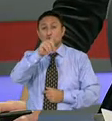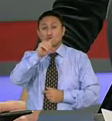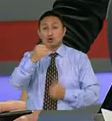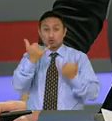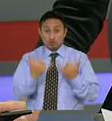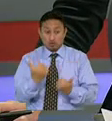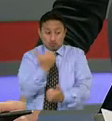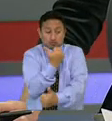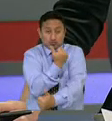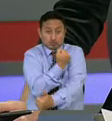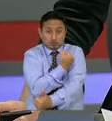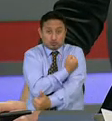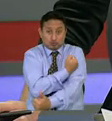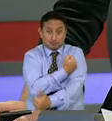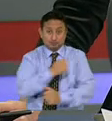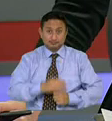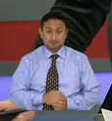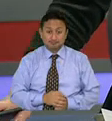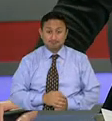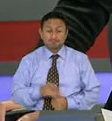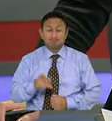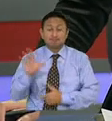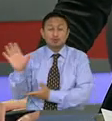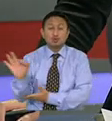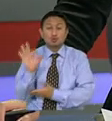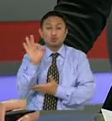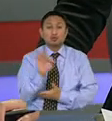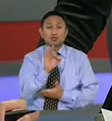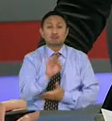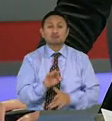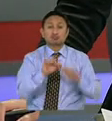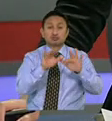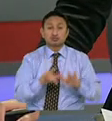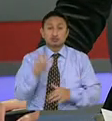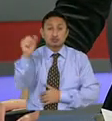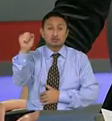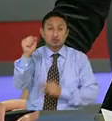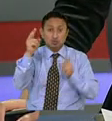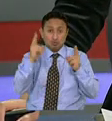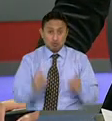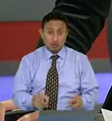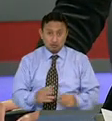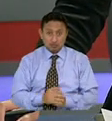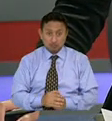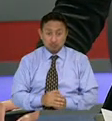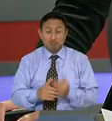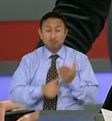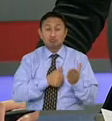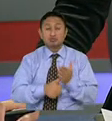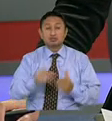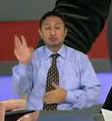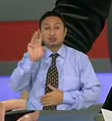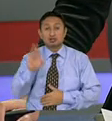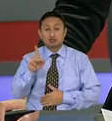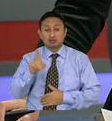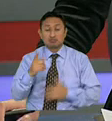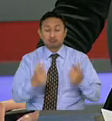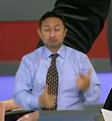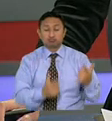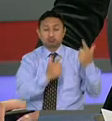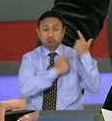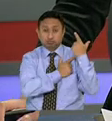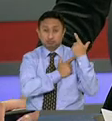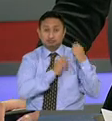vacunadas contra el COVID-19. Representantes de la Secretaría de Derechos Humanos, Ministerio de Salud y Fuerzas